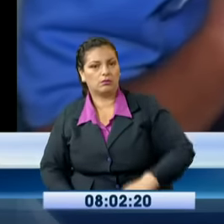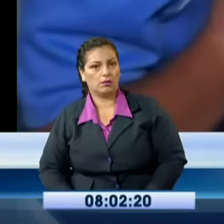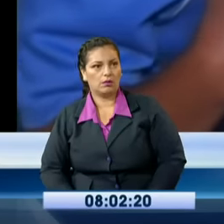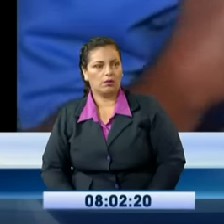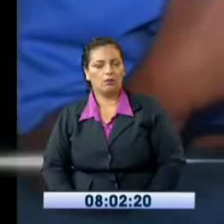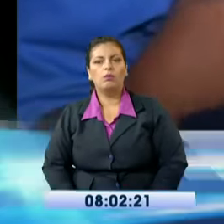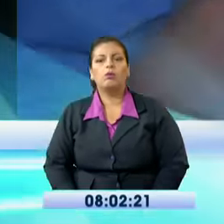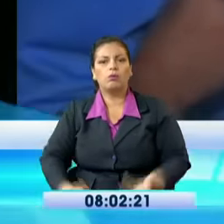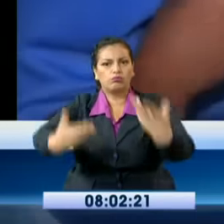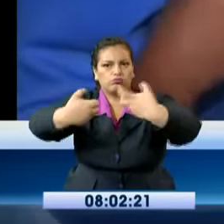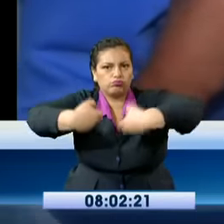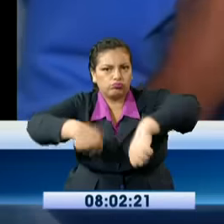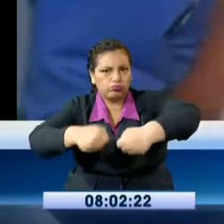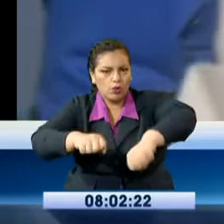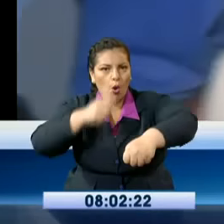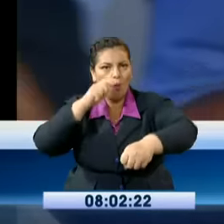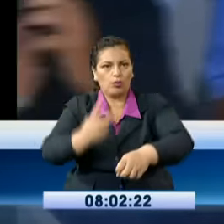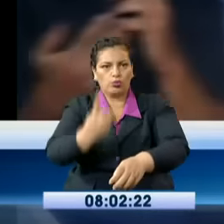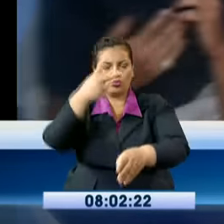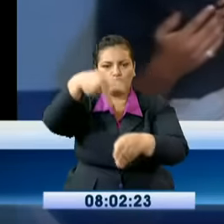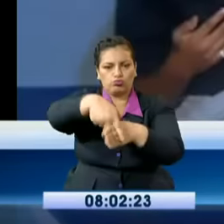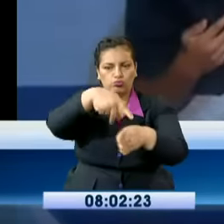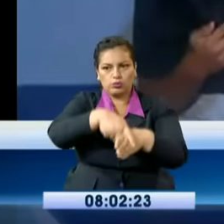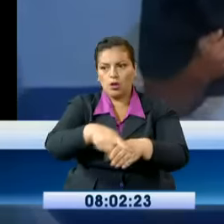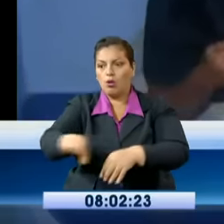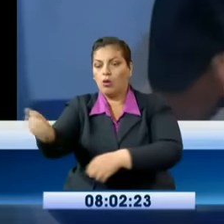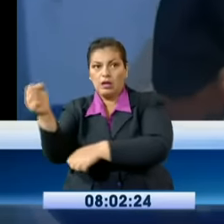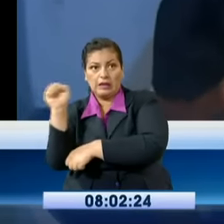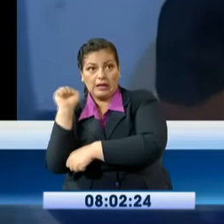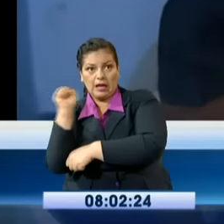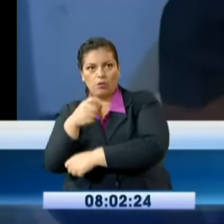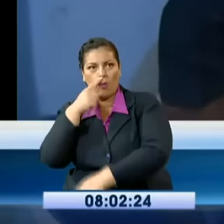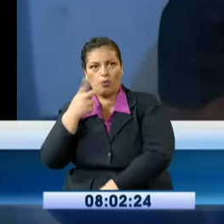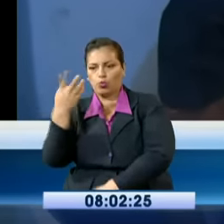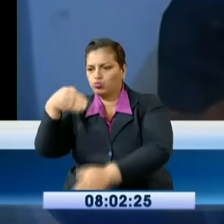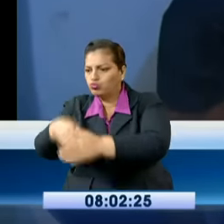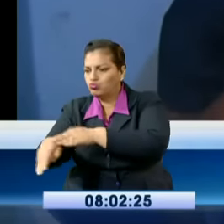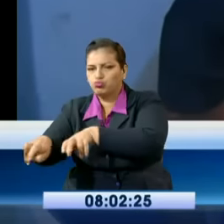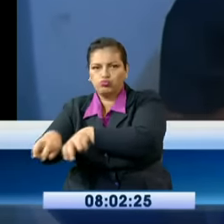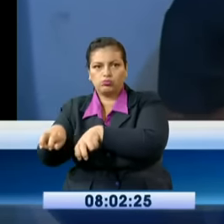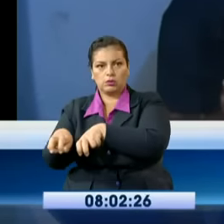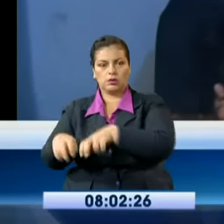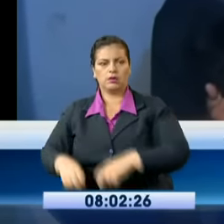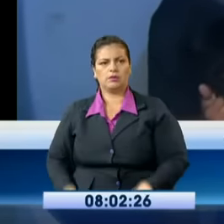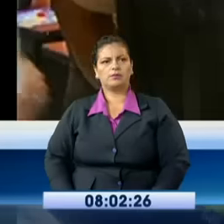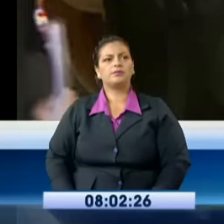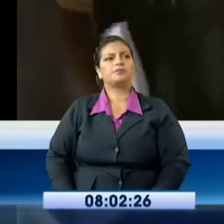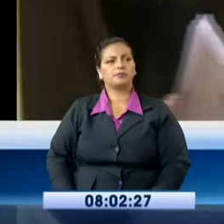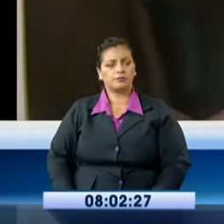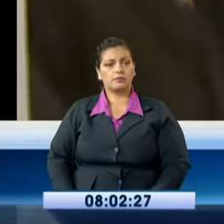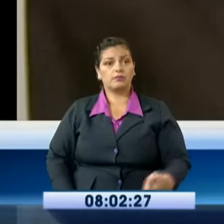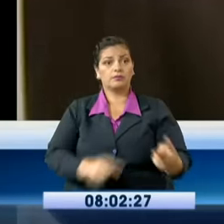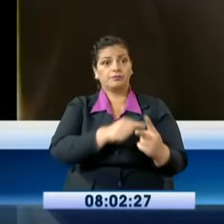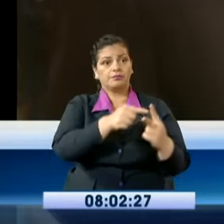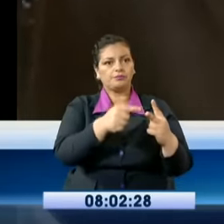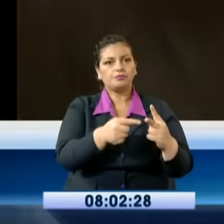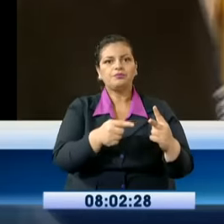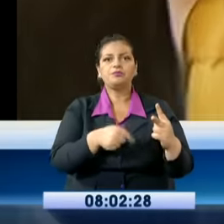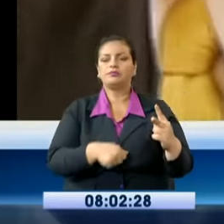se movilizaban en una motocicleta y un automóvil. Ellos fueron capturados a pocas cuadras luego de cometer